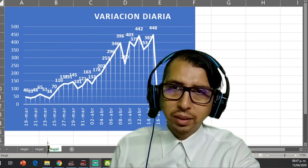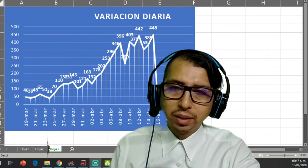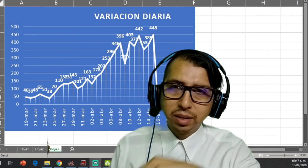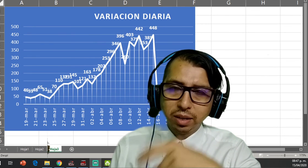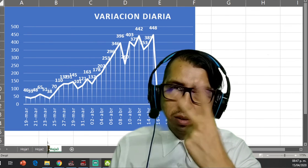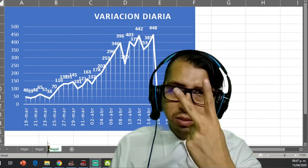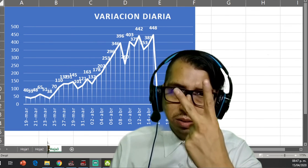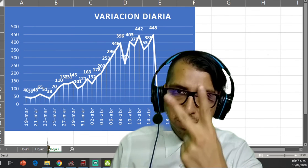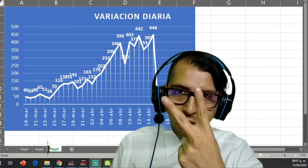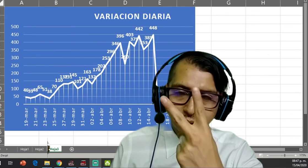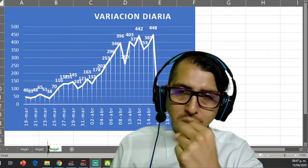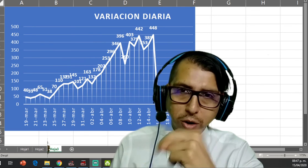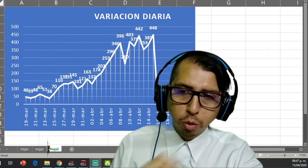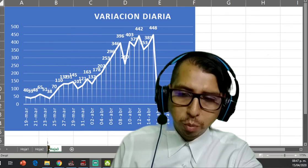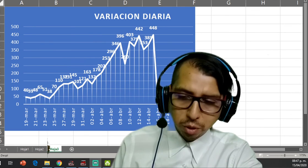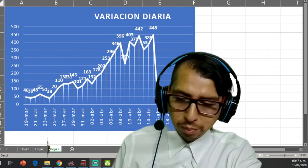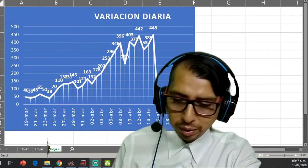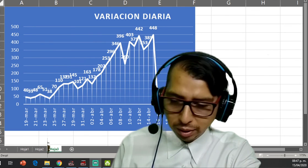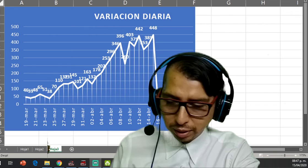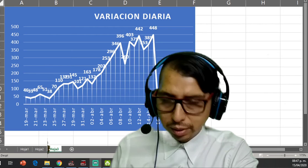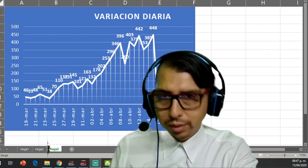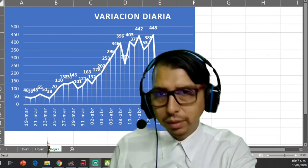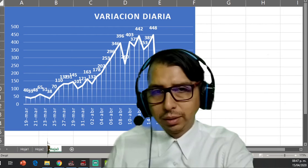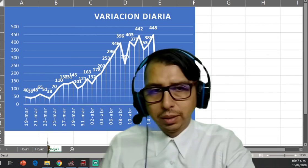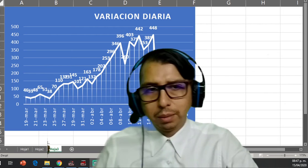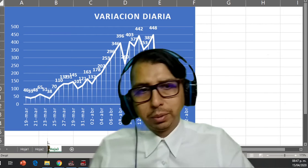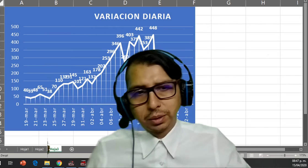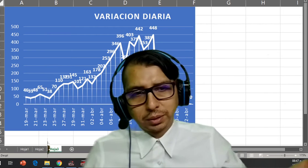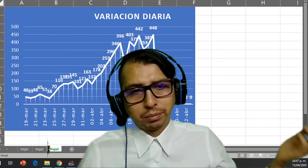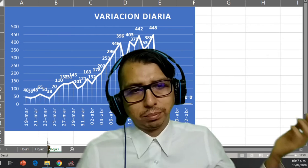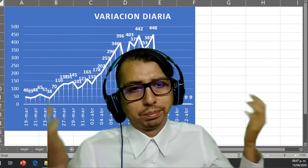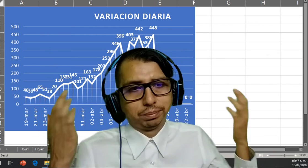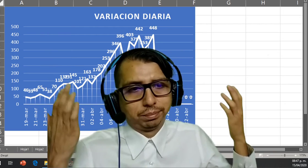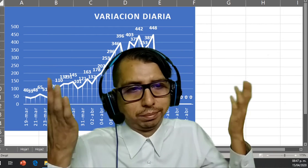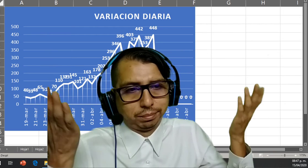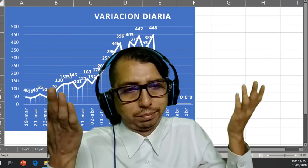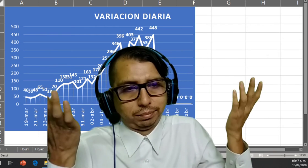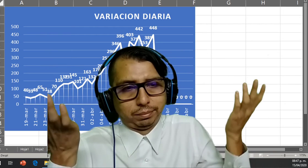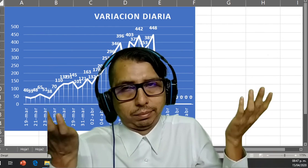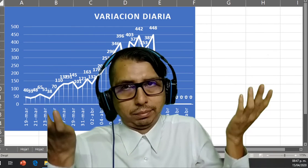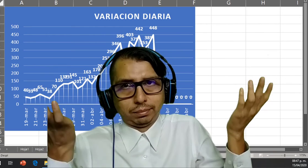inmunosuprimida. O sea, tenía dos comorbilidades, así que pues,